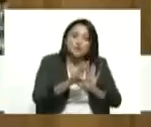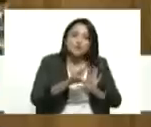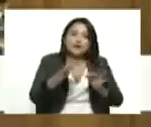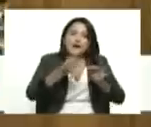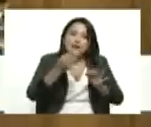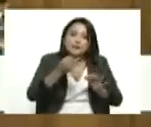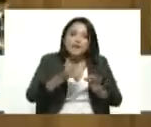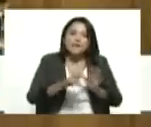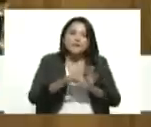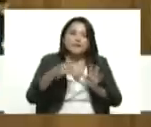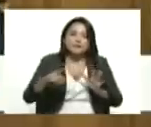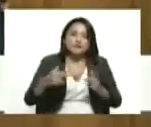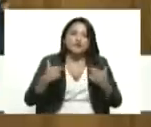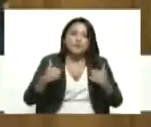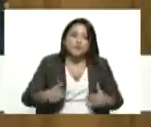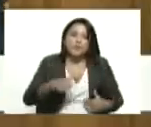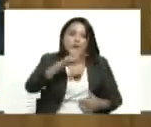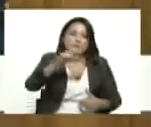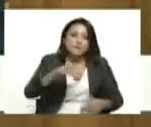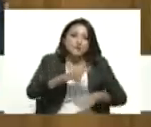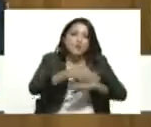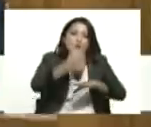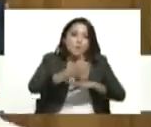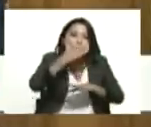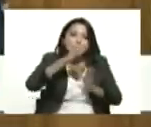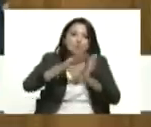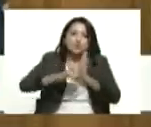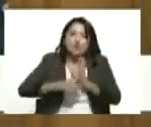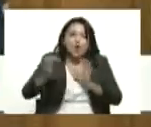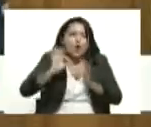quien está haciéndose el procedimiento.